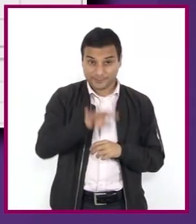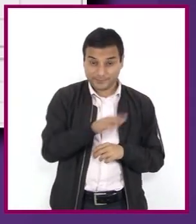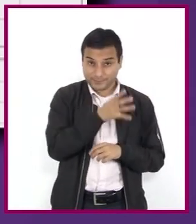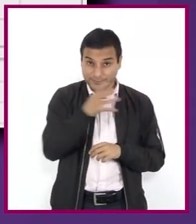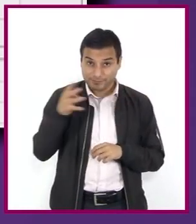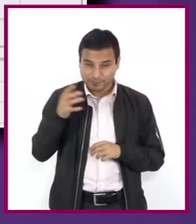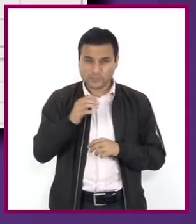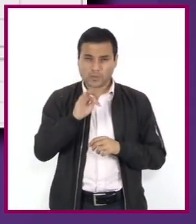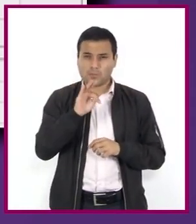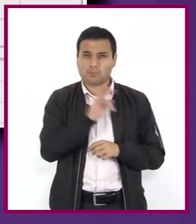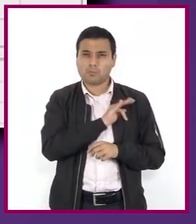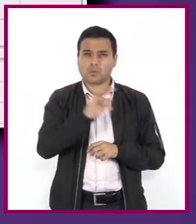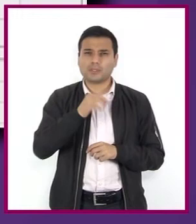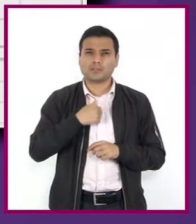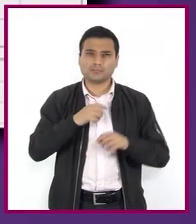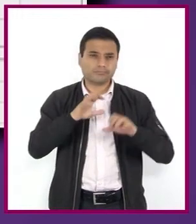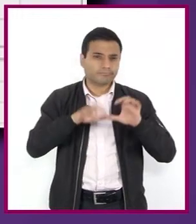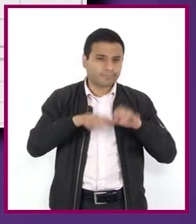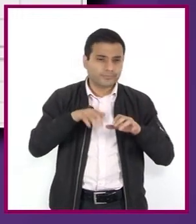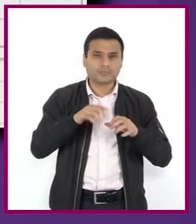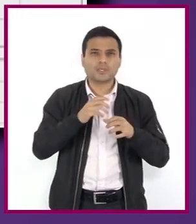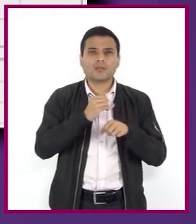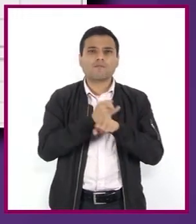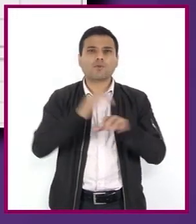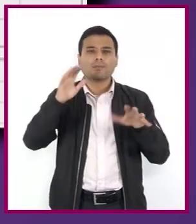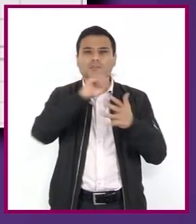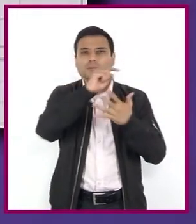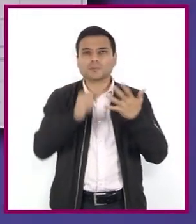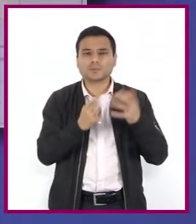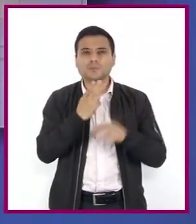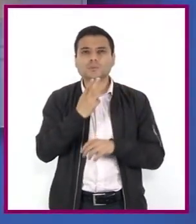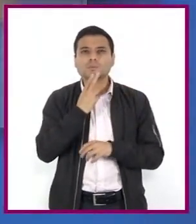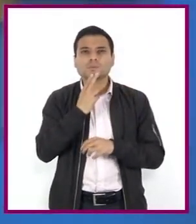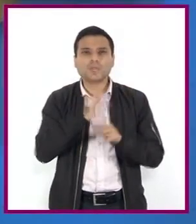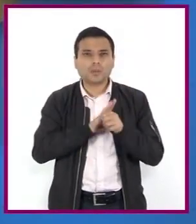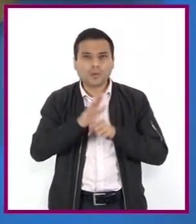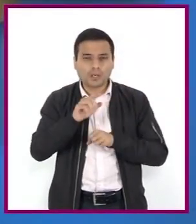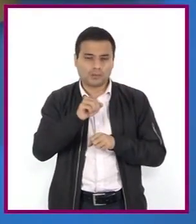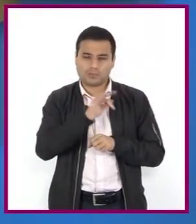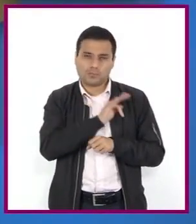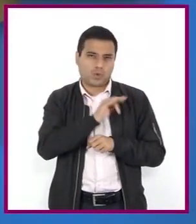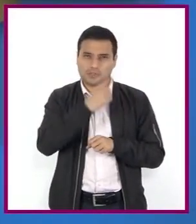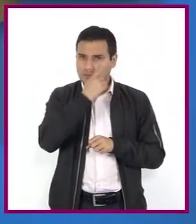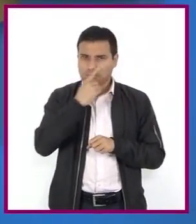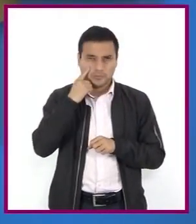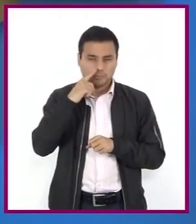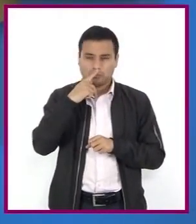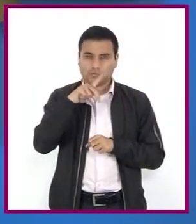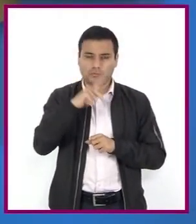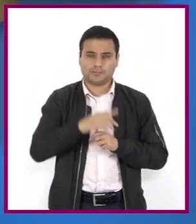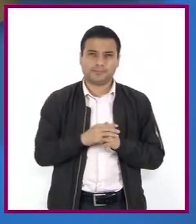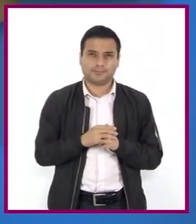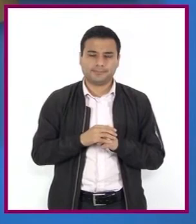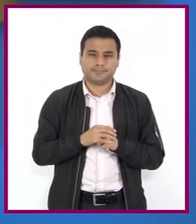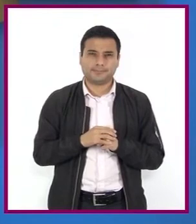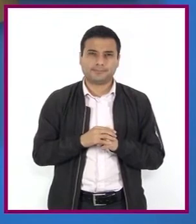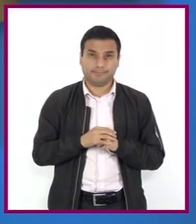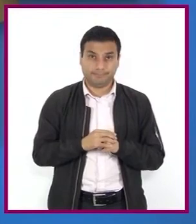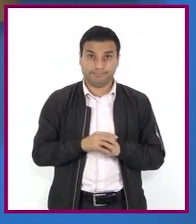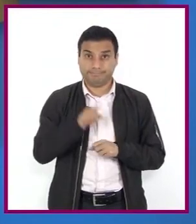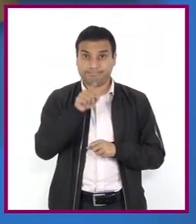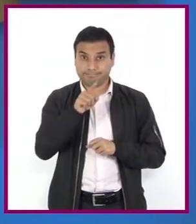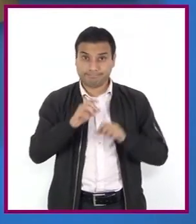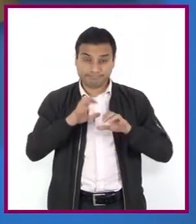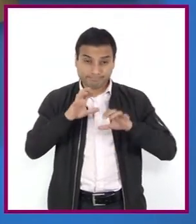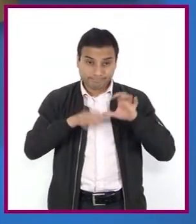permite seleccionar con qué datos queremos trabajar. En todos los casos que trabajemos, hemos obtenido